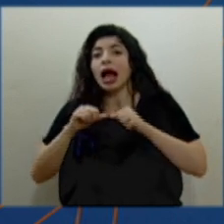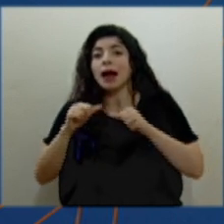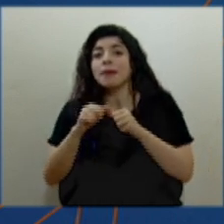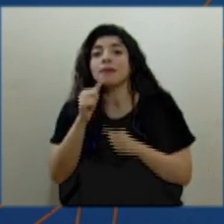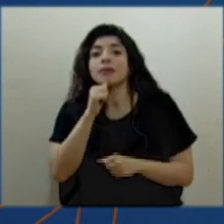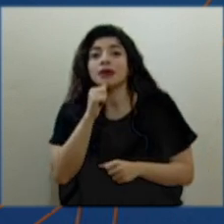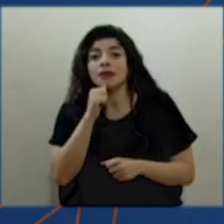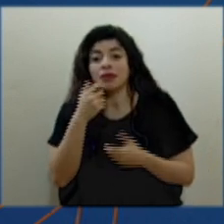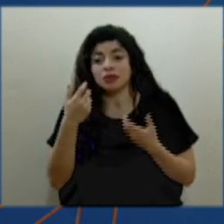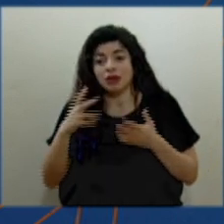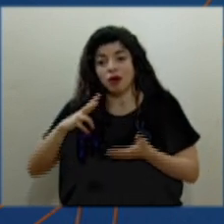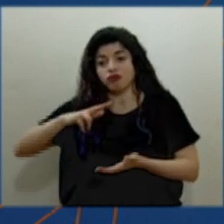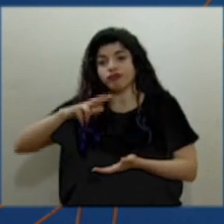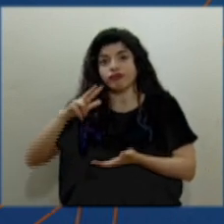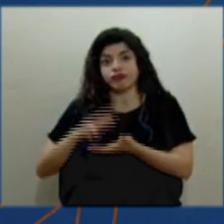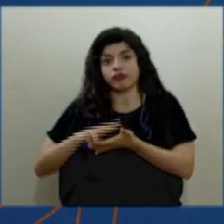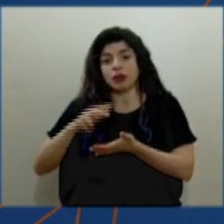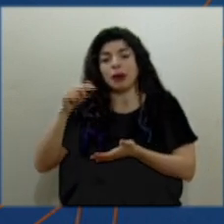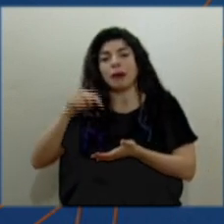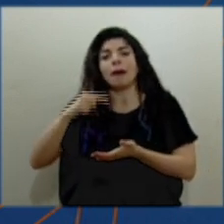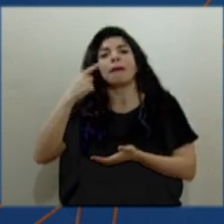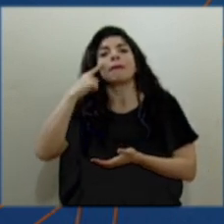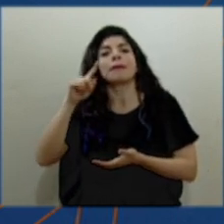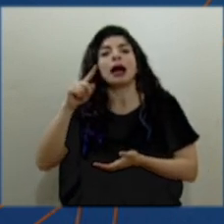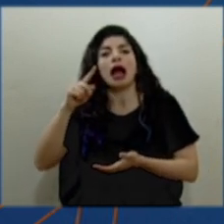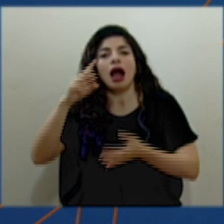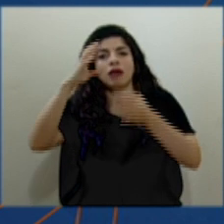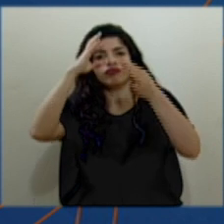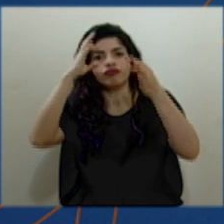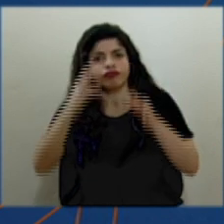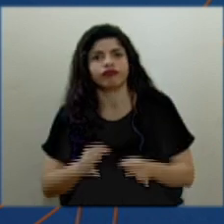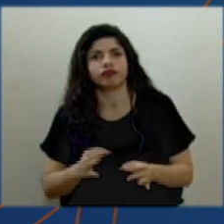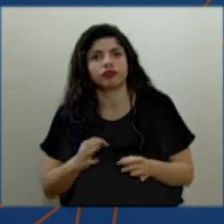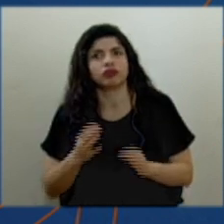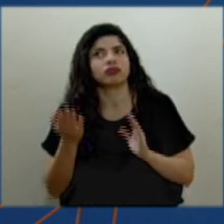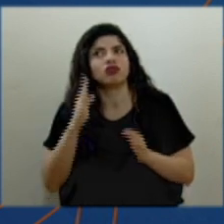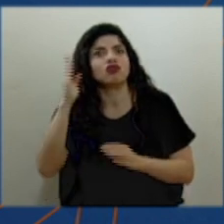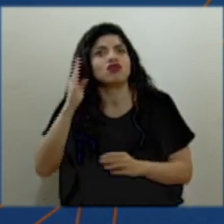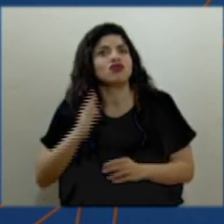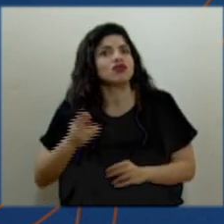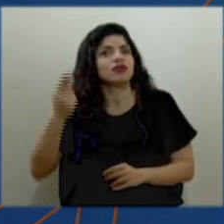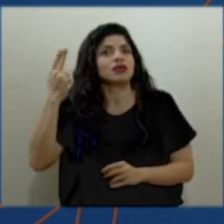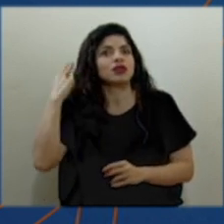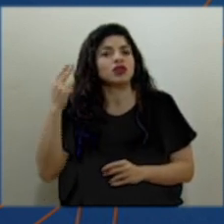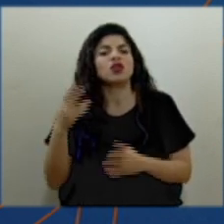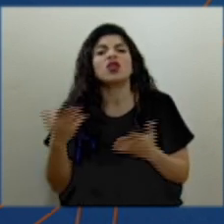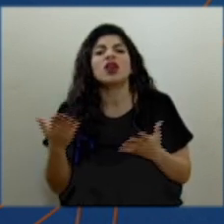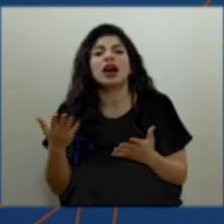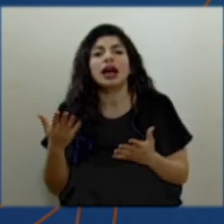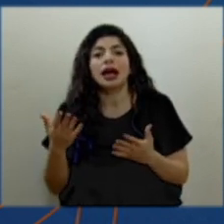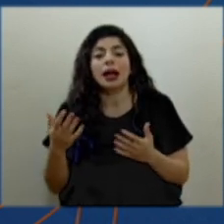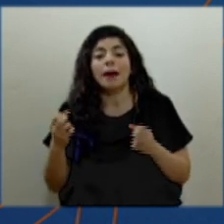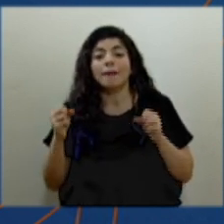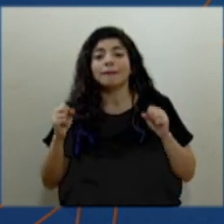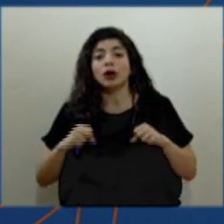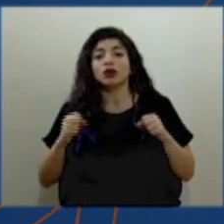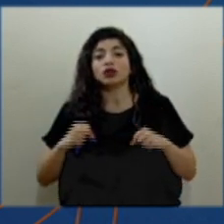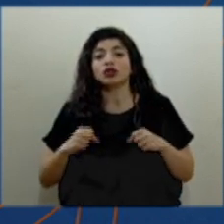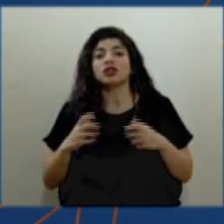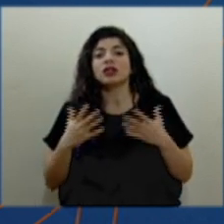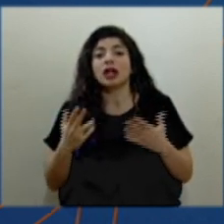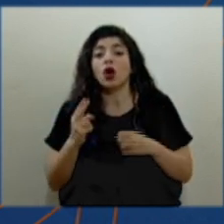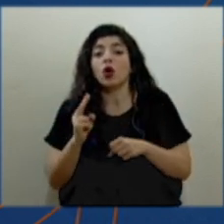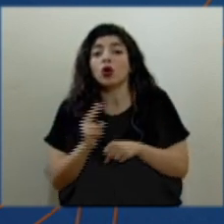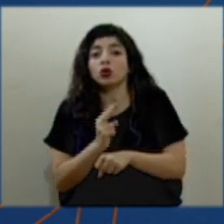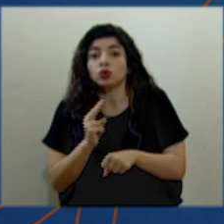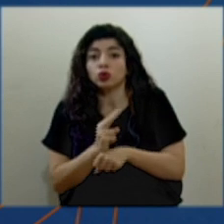privado, para tomar una decisión histórica y es la posibilidad de utilizar